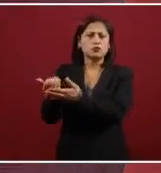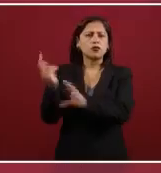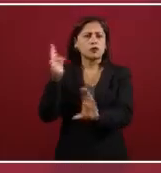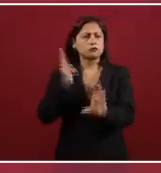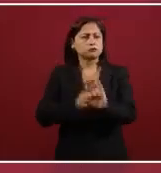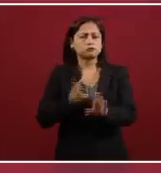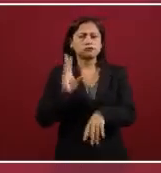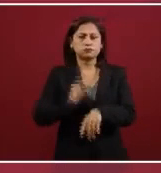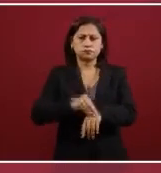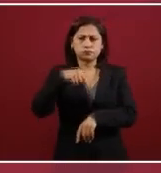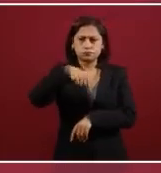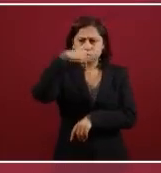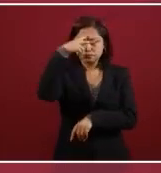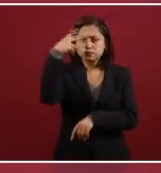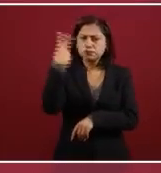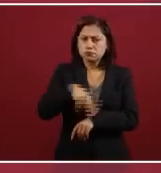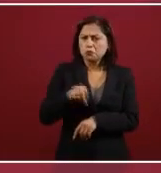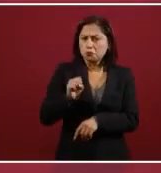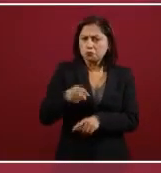Yo entiendo